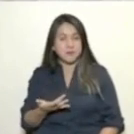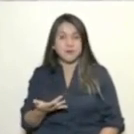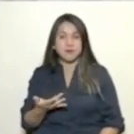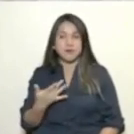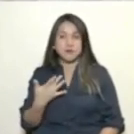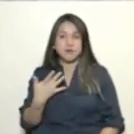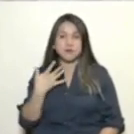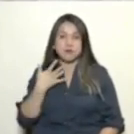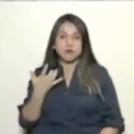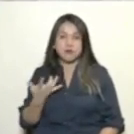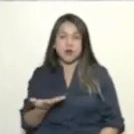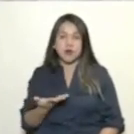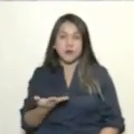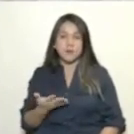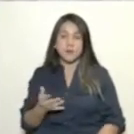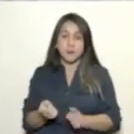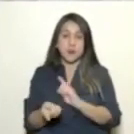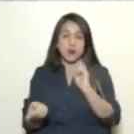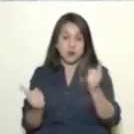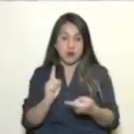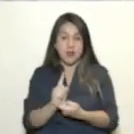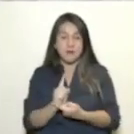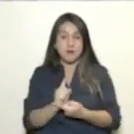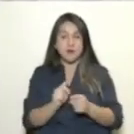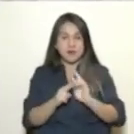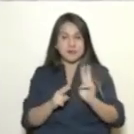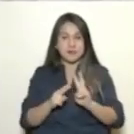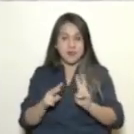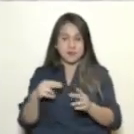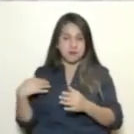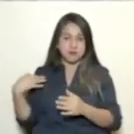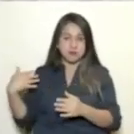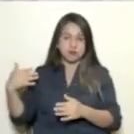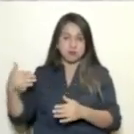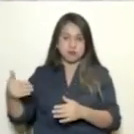medida... porque los cambios que se han ido produciendo